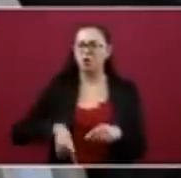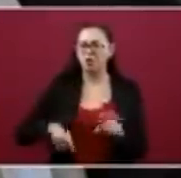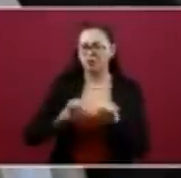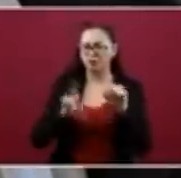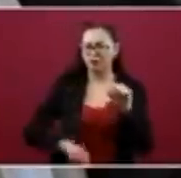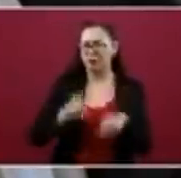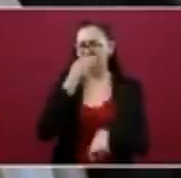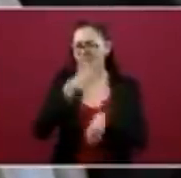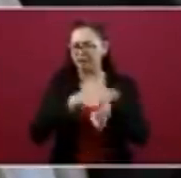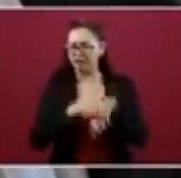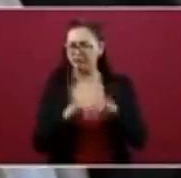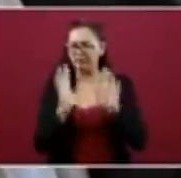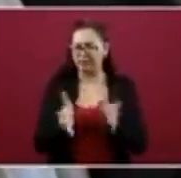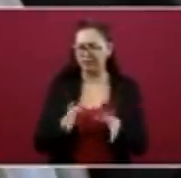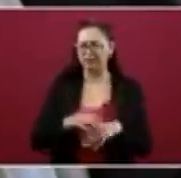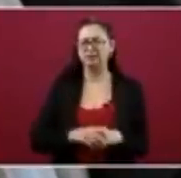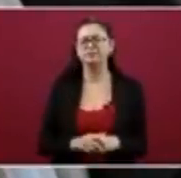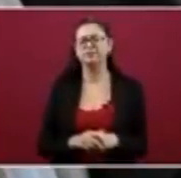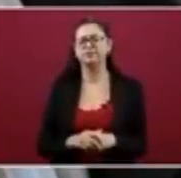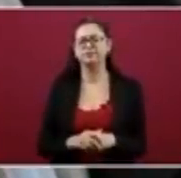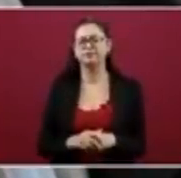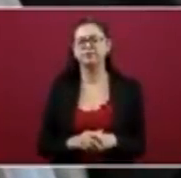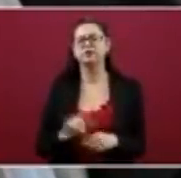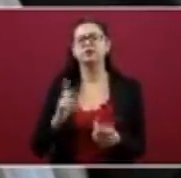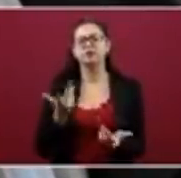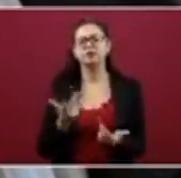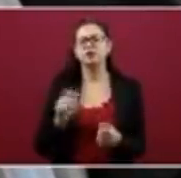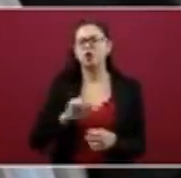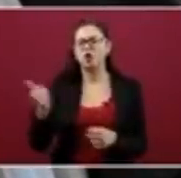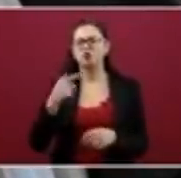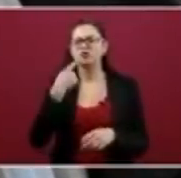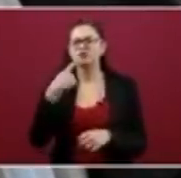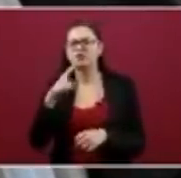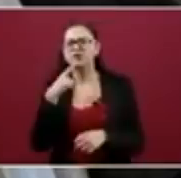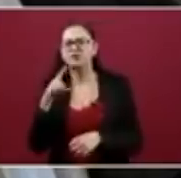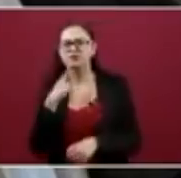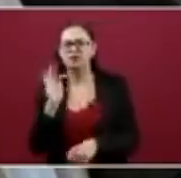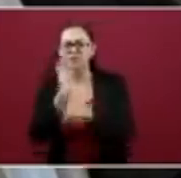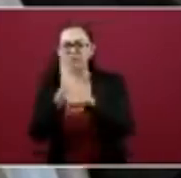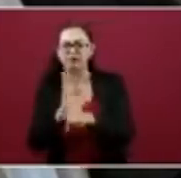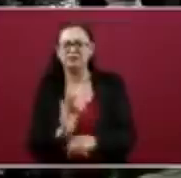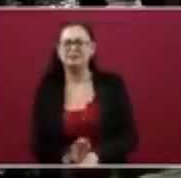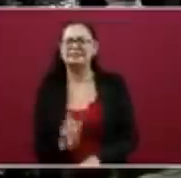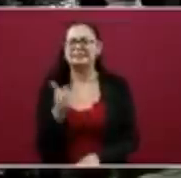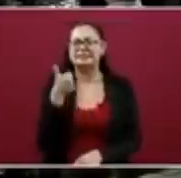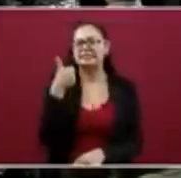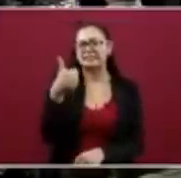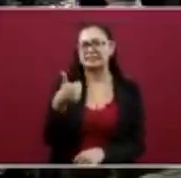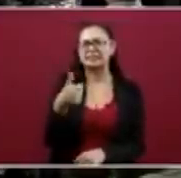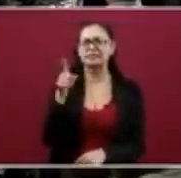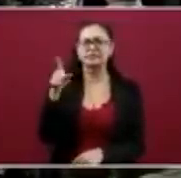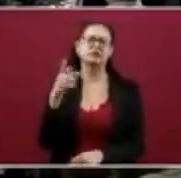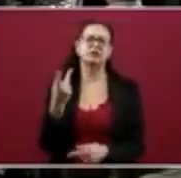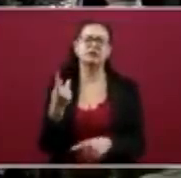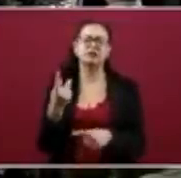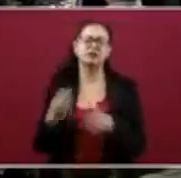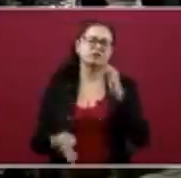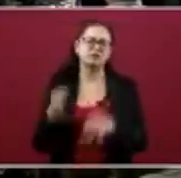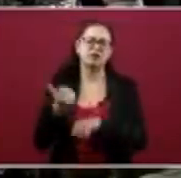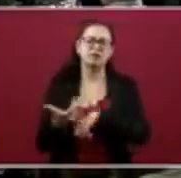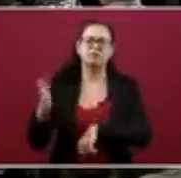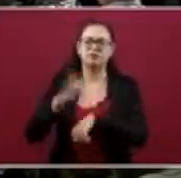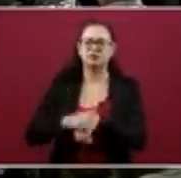de esto y en todo caso también cómo siguen los otros amparos, me parece que eran 6 ante tribunales administrativos.